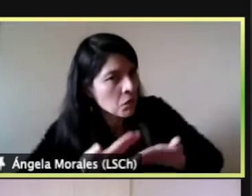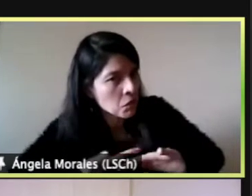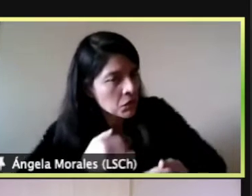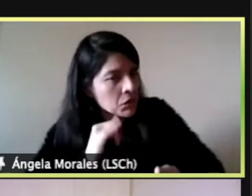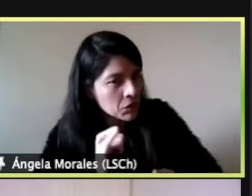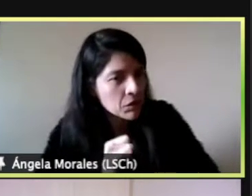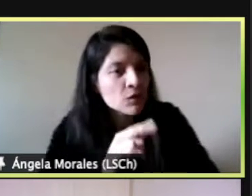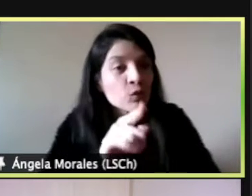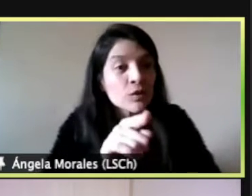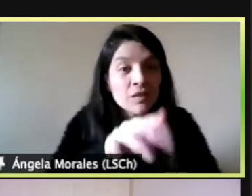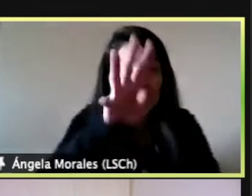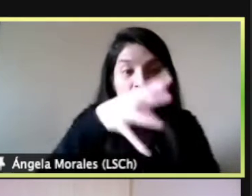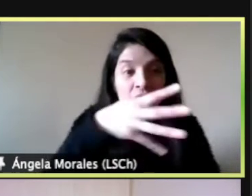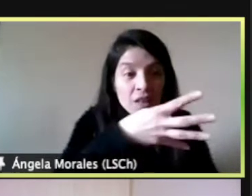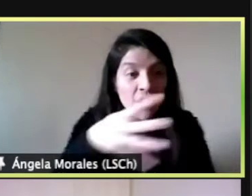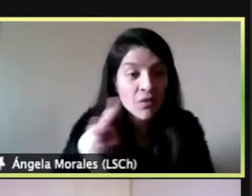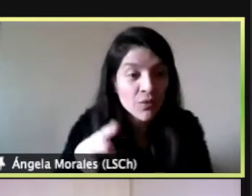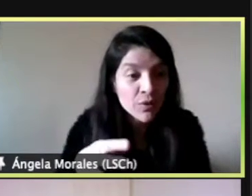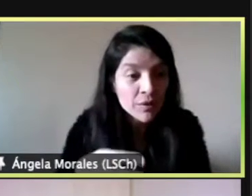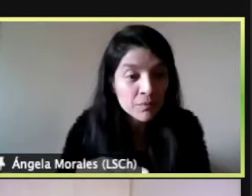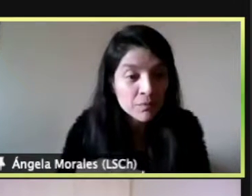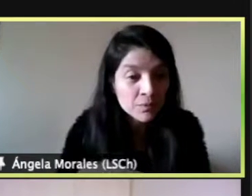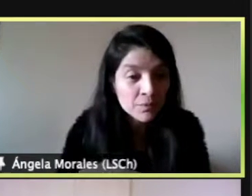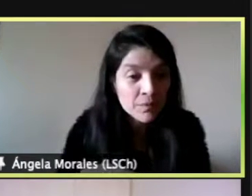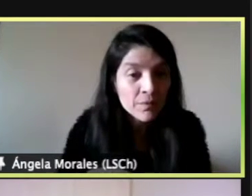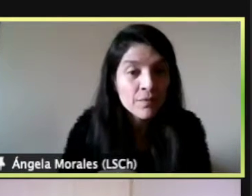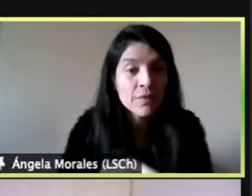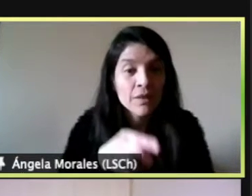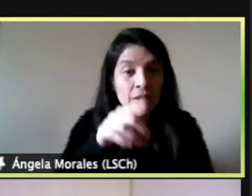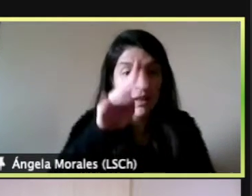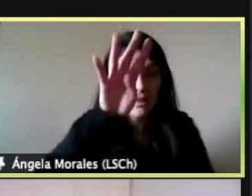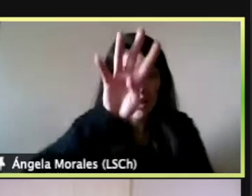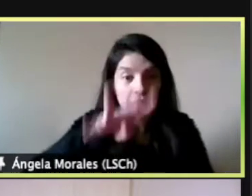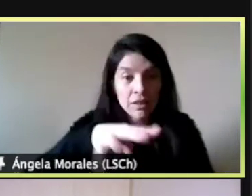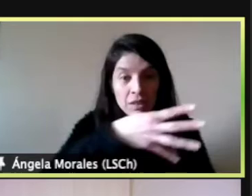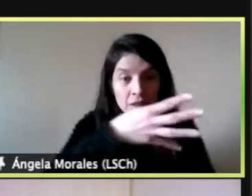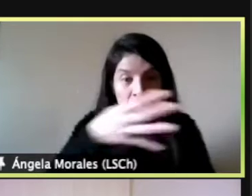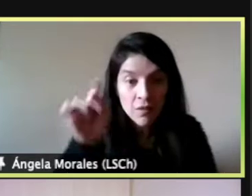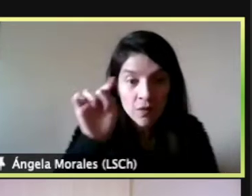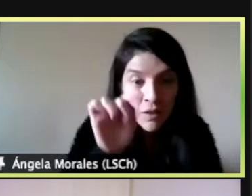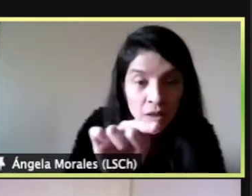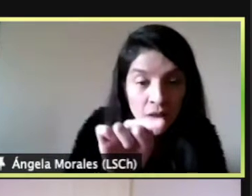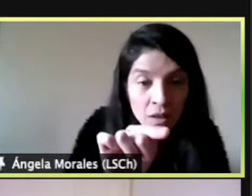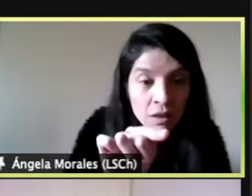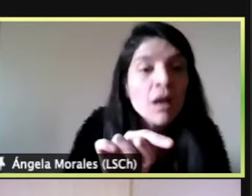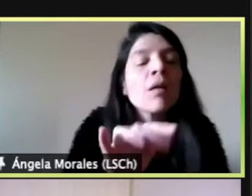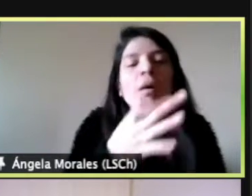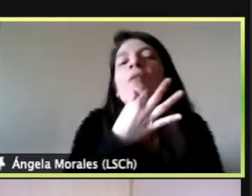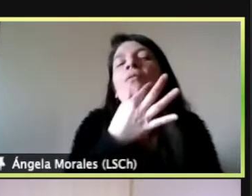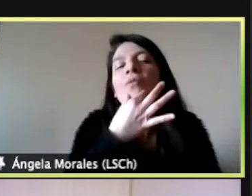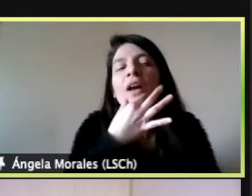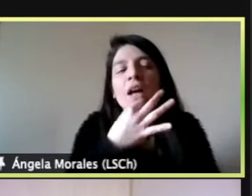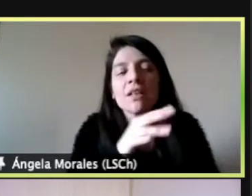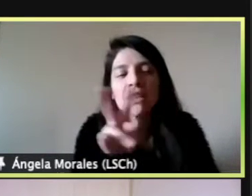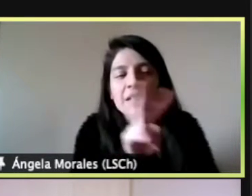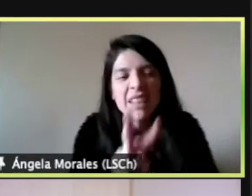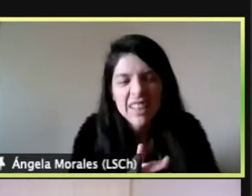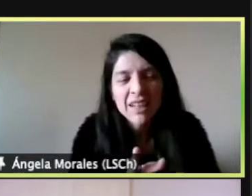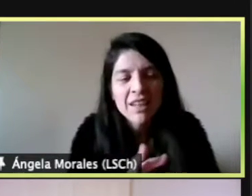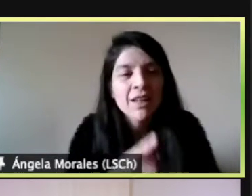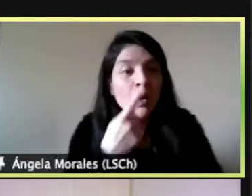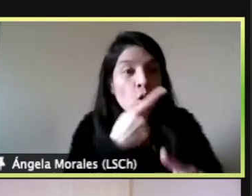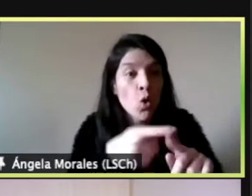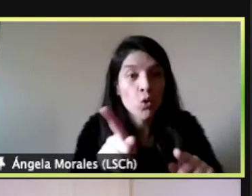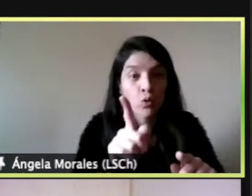está acá es mucho más fácil de leer que esta primera tabla, aquí lo voy a dejar con